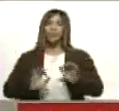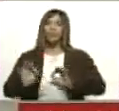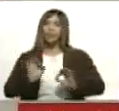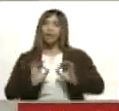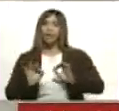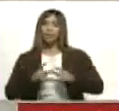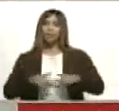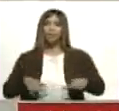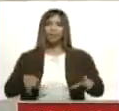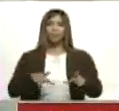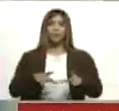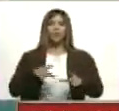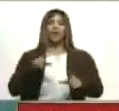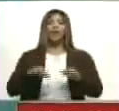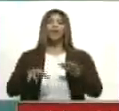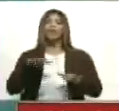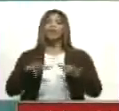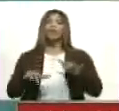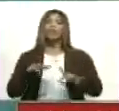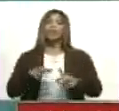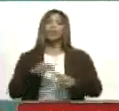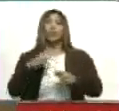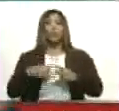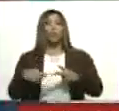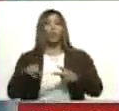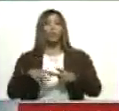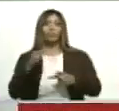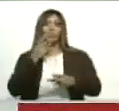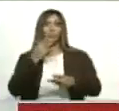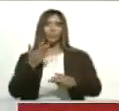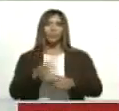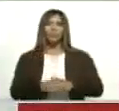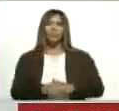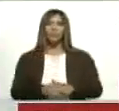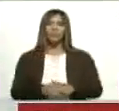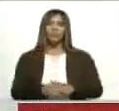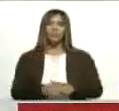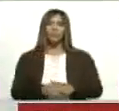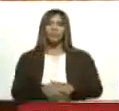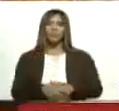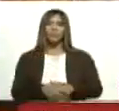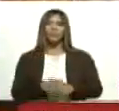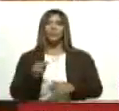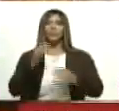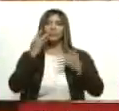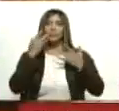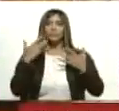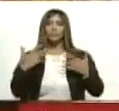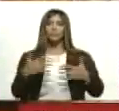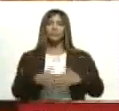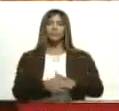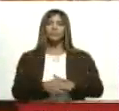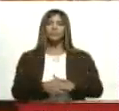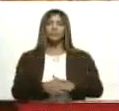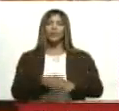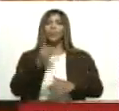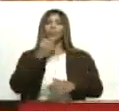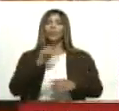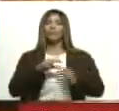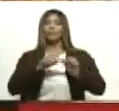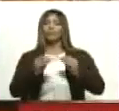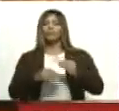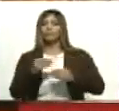sala, para títeres y para, en este caso, un espectáculo de gran formato, queremos